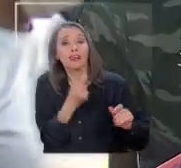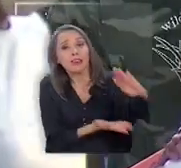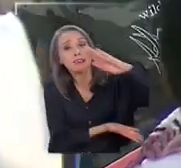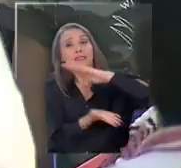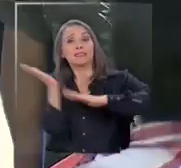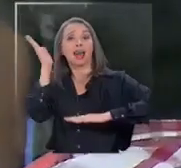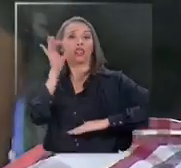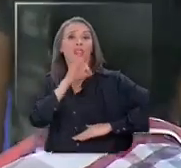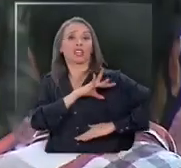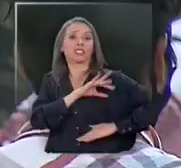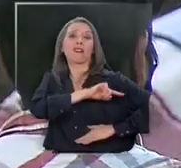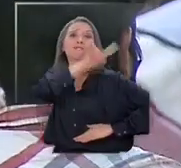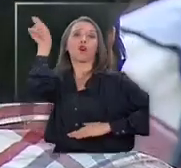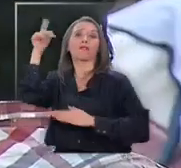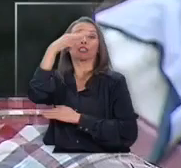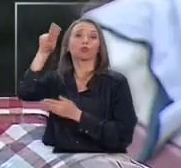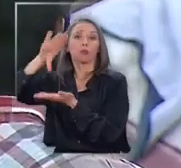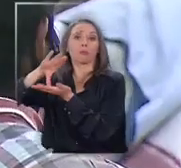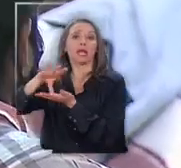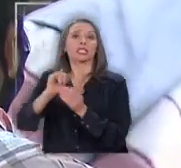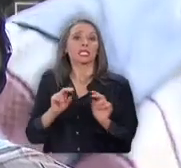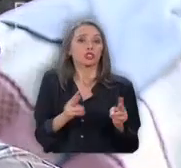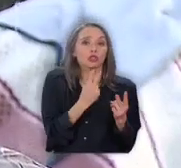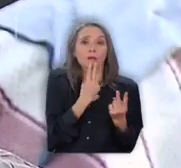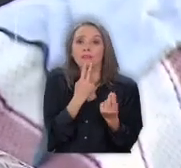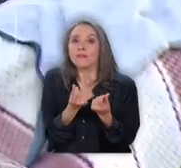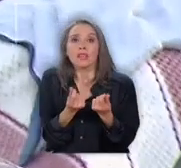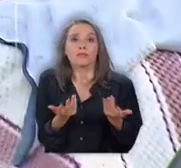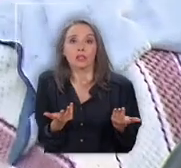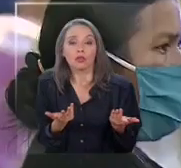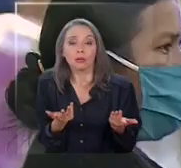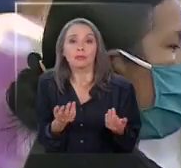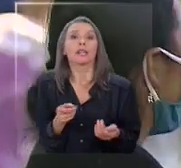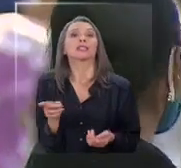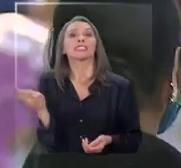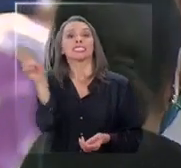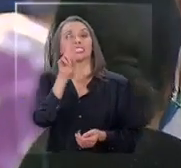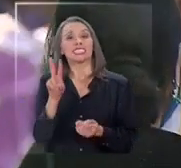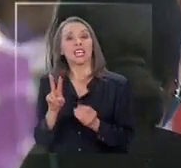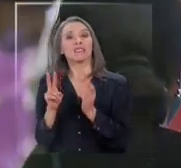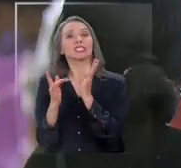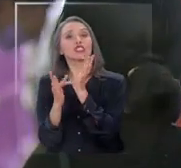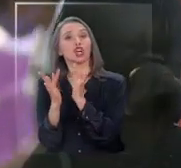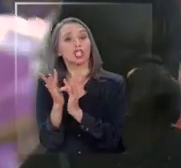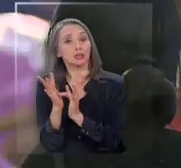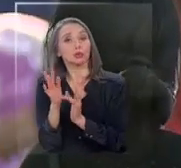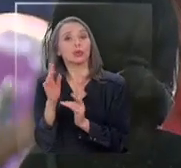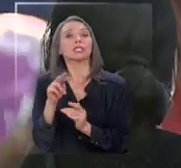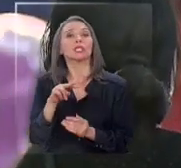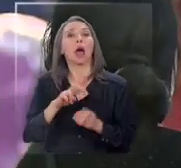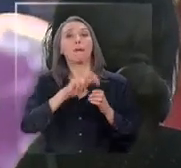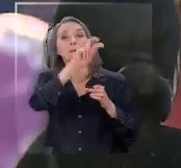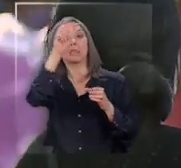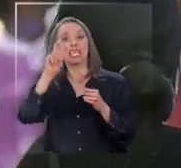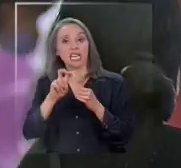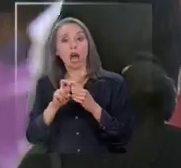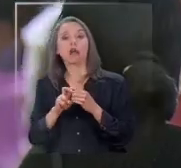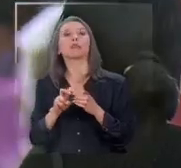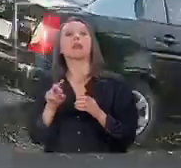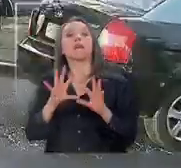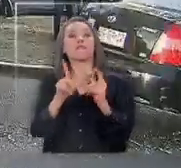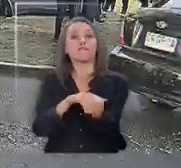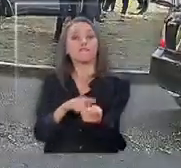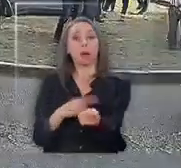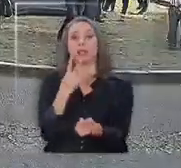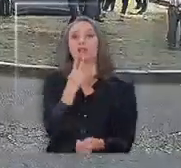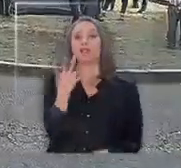salir a su país sino que de sobrevivir acaso el día el servicio que se está mirando a través de chile comparte estuvimos entregando cajas familia de estación central